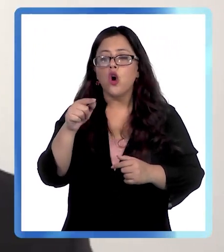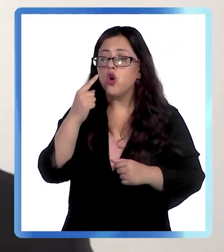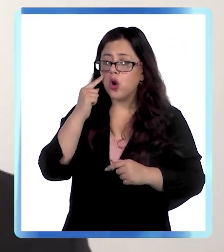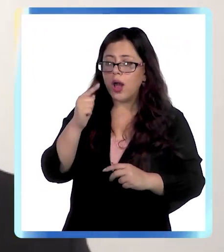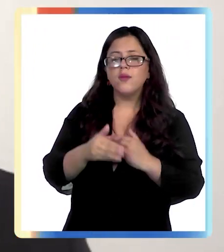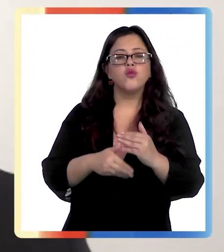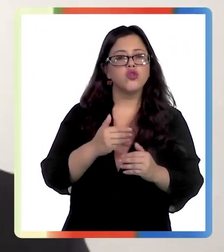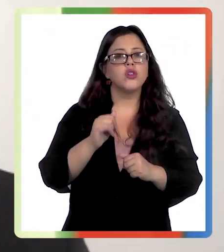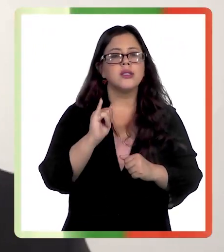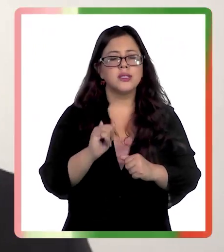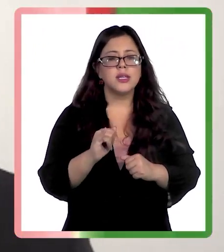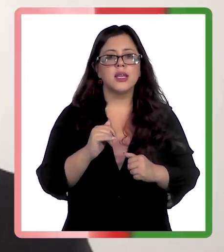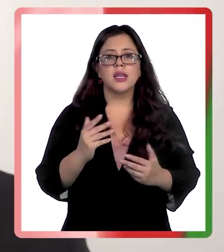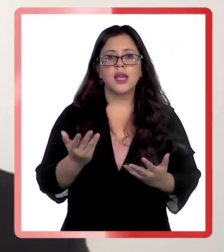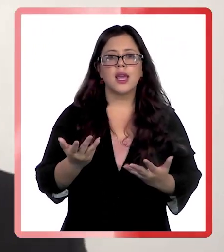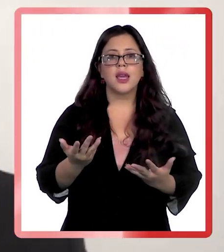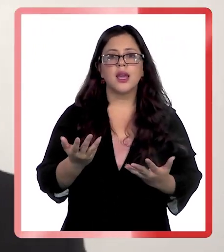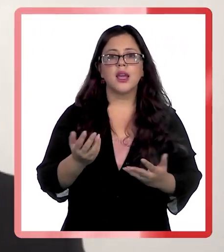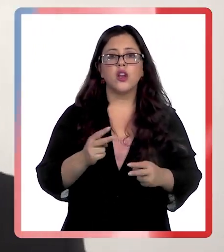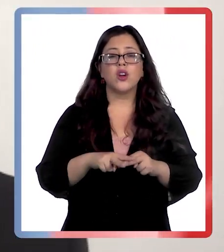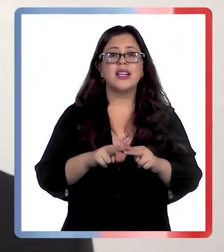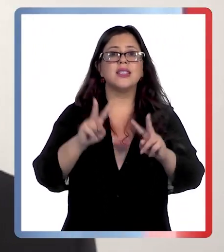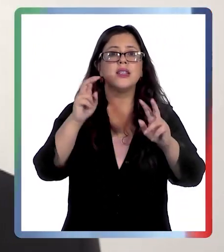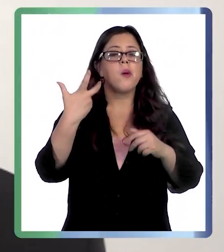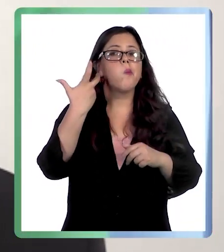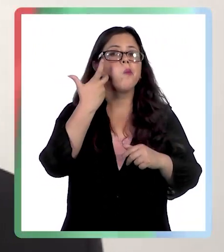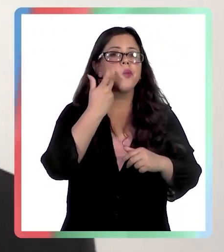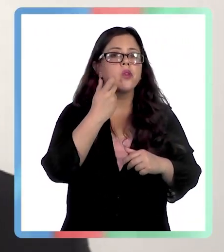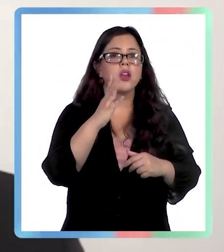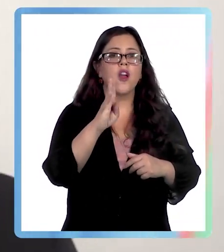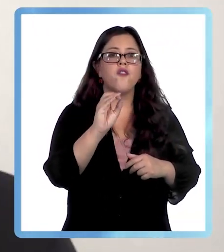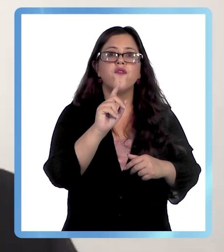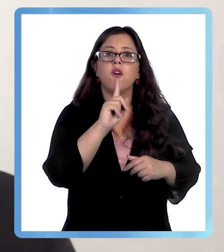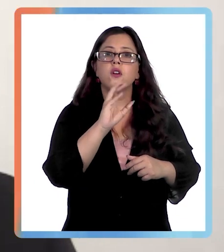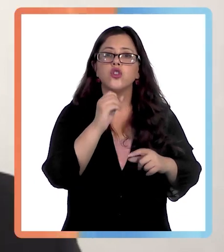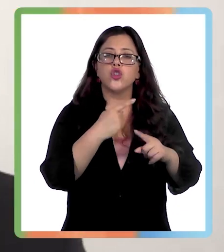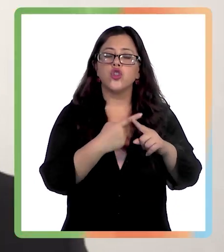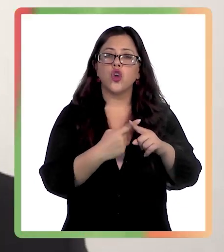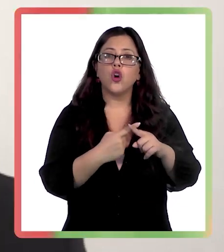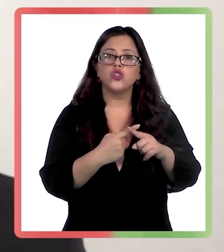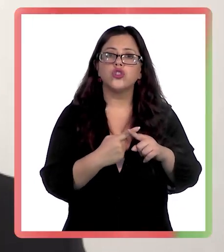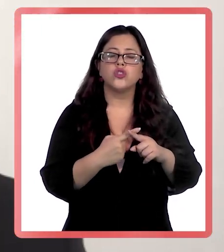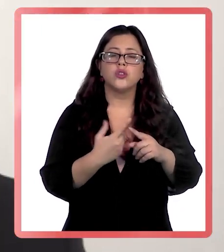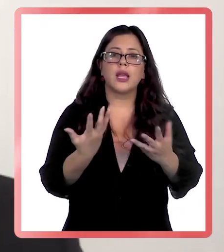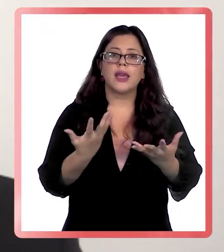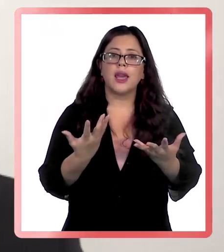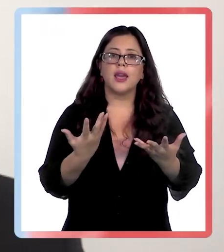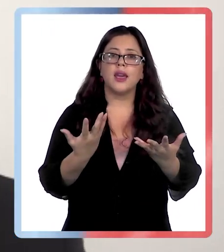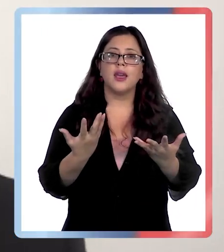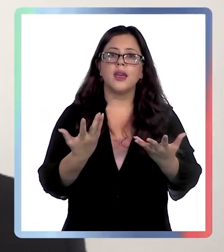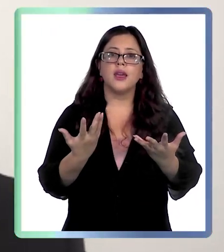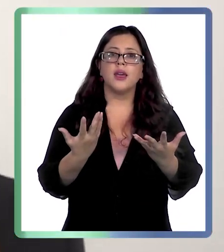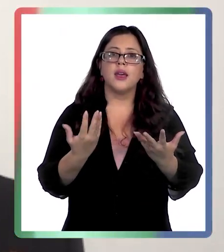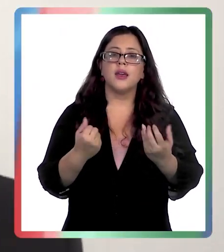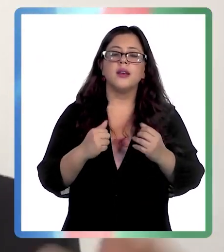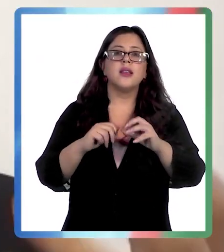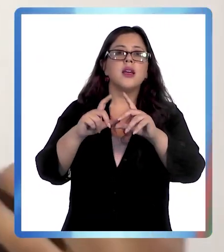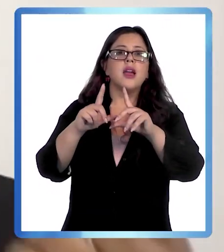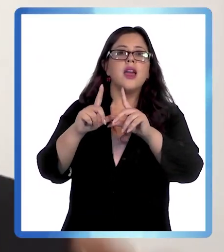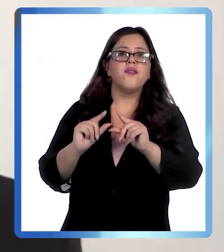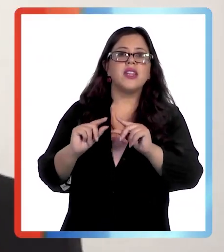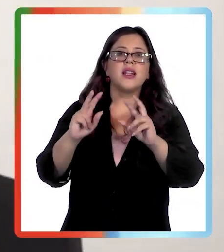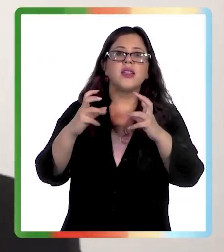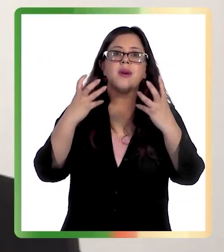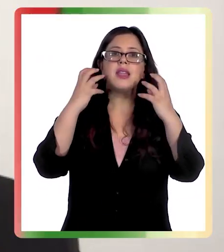funciona eh Porque básicamente lo que hace el botox es que inhibe en cierto nivel